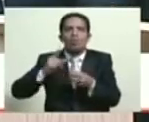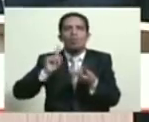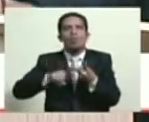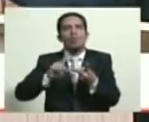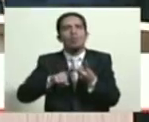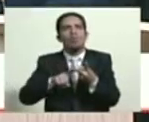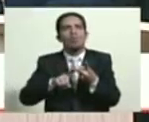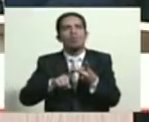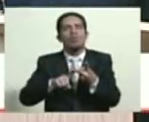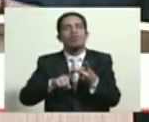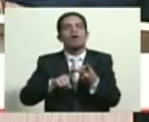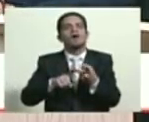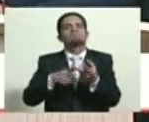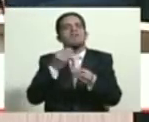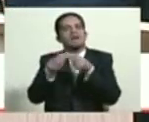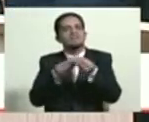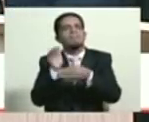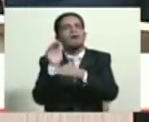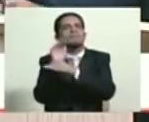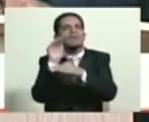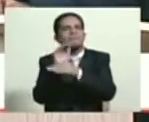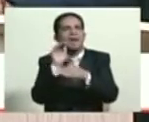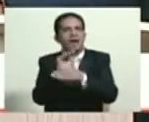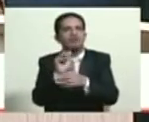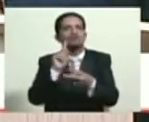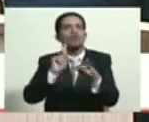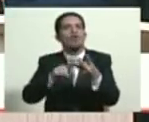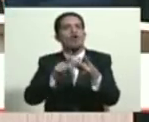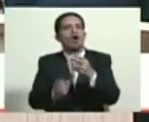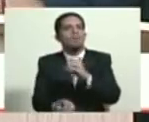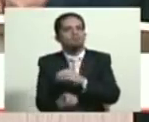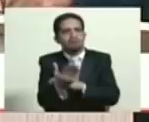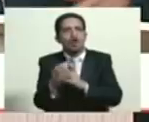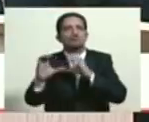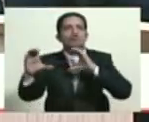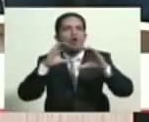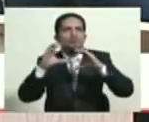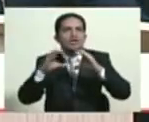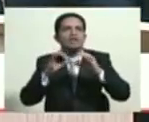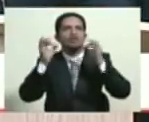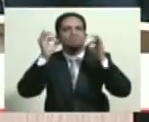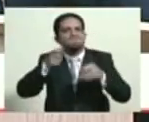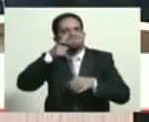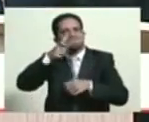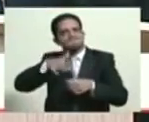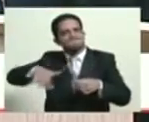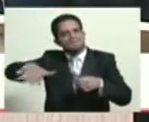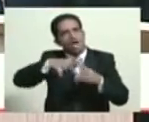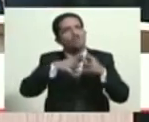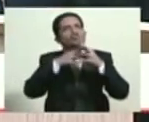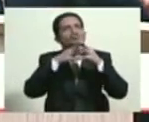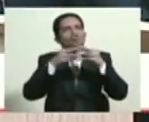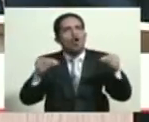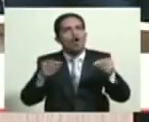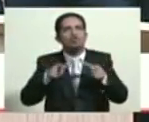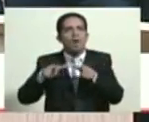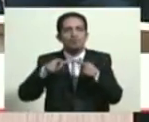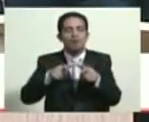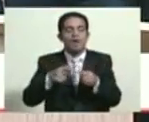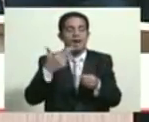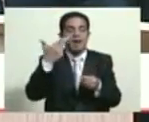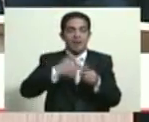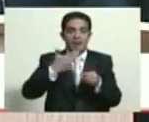establecer mecanismos de mantenimiento, de comunicación, de aseguramiento de todas las instalaciones petroleras, desde nuestras